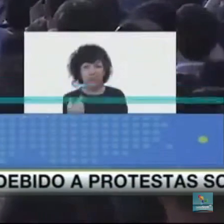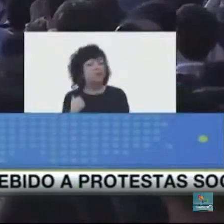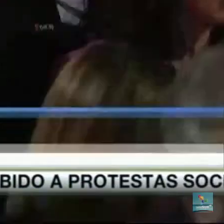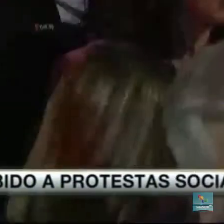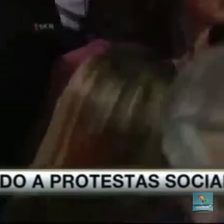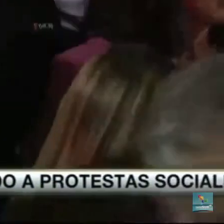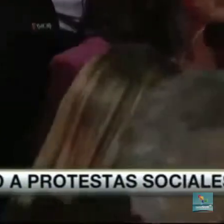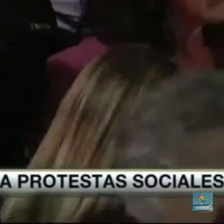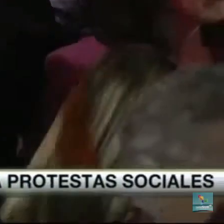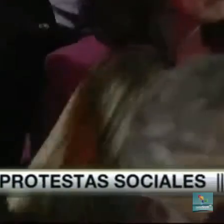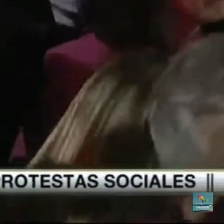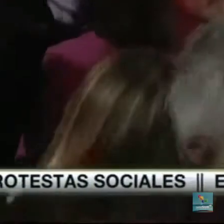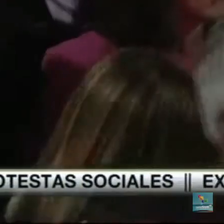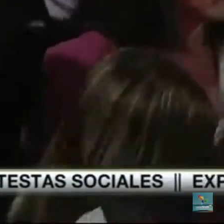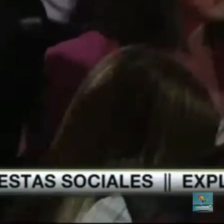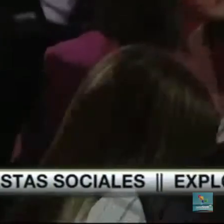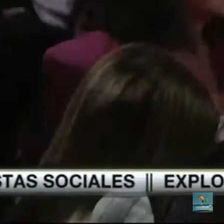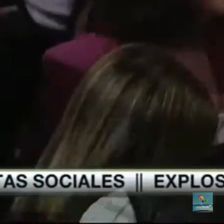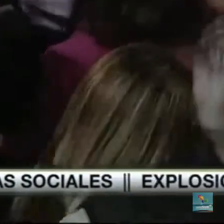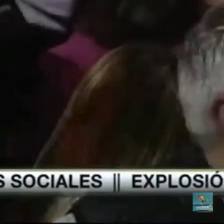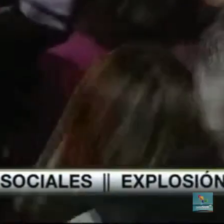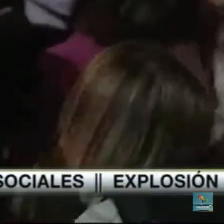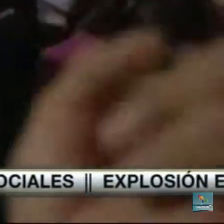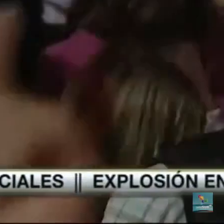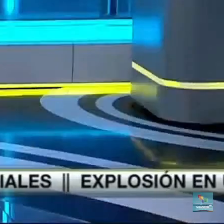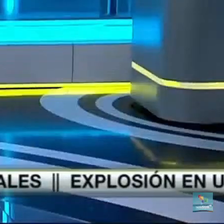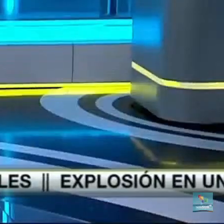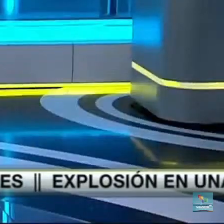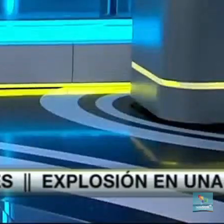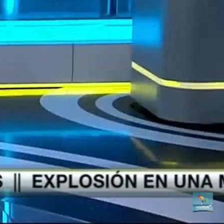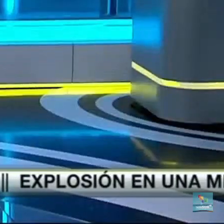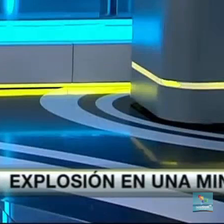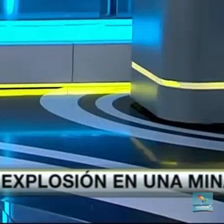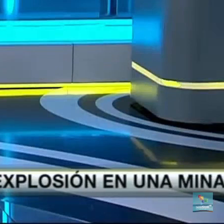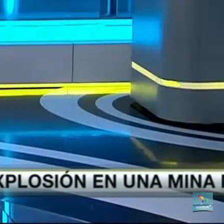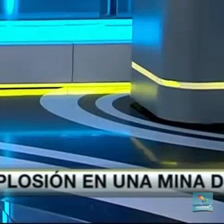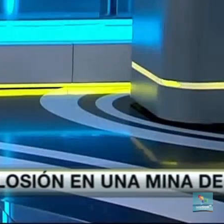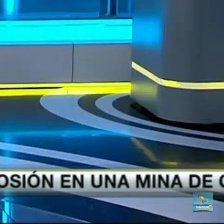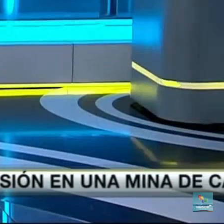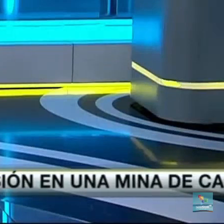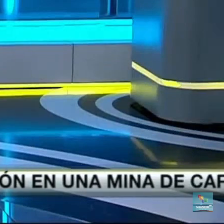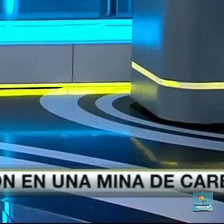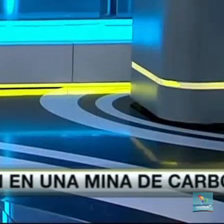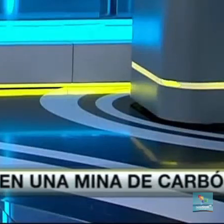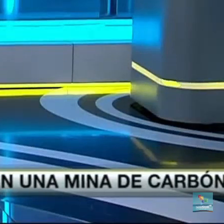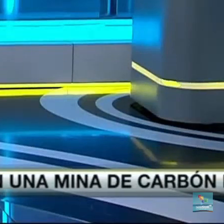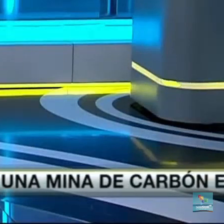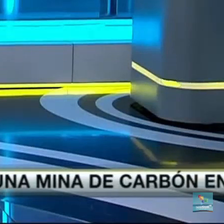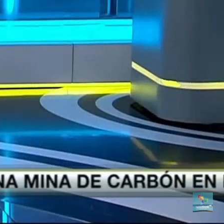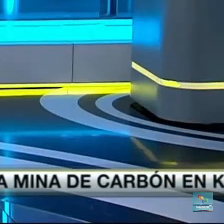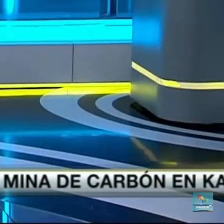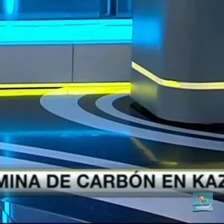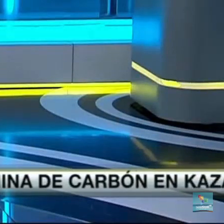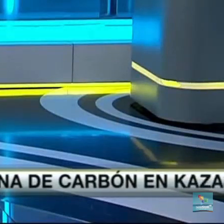a la segunda vuelta presidencial el 19 de noviembre. Al regreso, en nuestra frase de la semana les